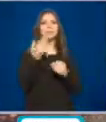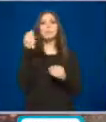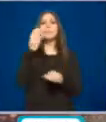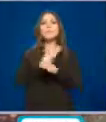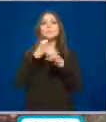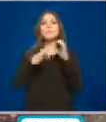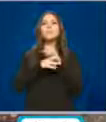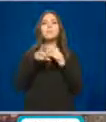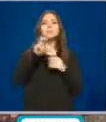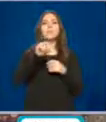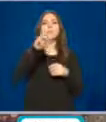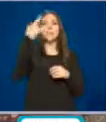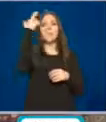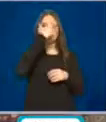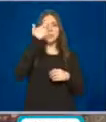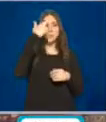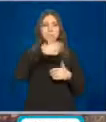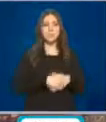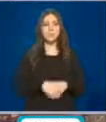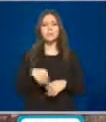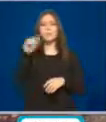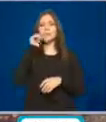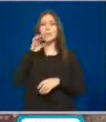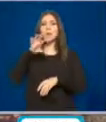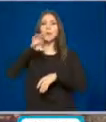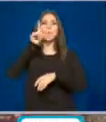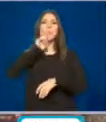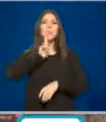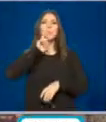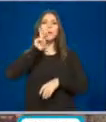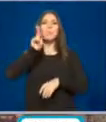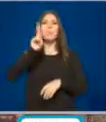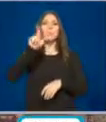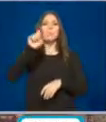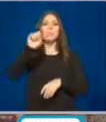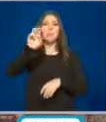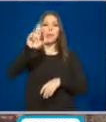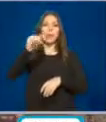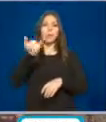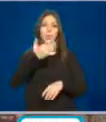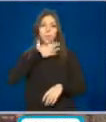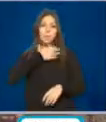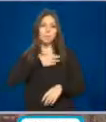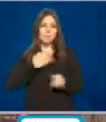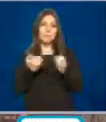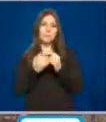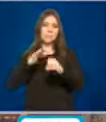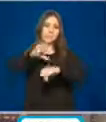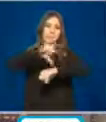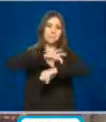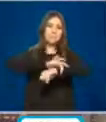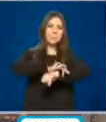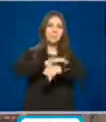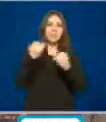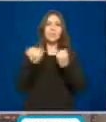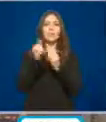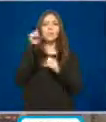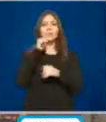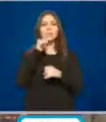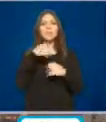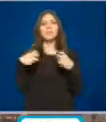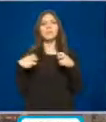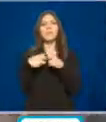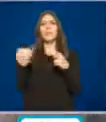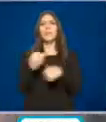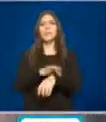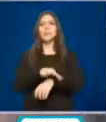cosas, Sí. ¿no? Claro. Vamos a hablar un poco, la pulsera es prácticamente como si fuera el collar también, en el que también estamos con este jugueteo de si estoy